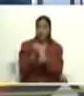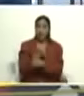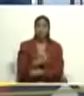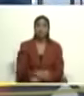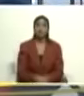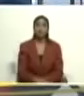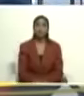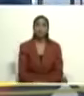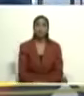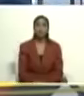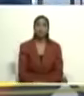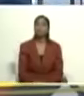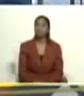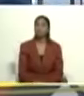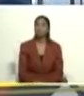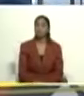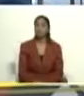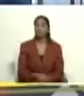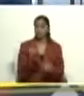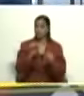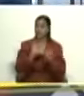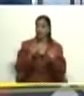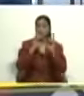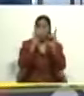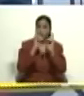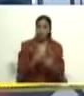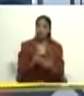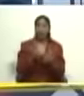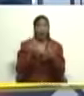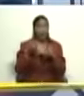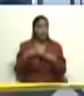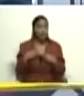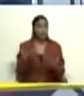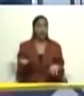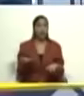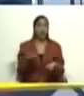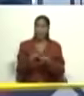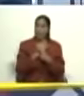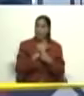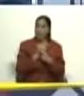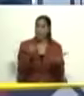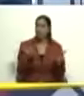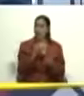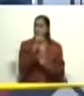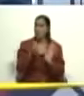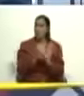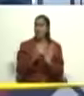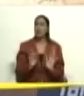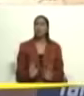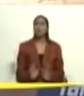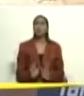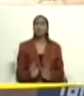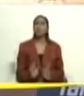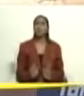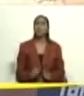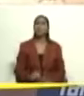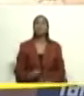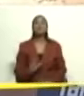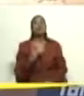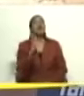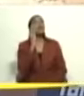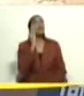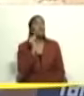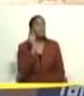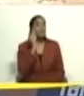Las condiciones están dadas, la decisión está tomada, la voluntad es absoluta, y además la experiencia tiene que